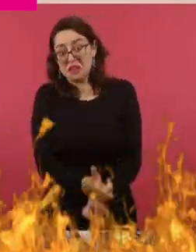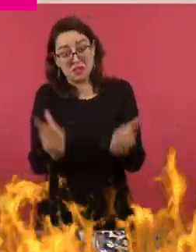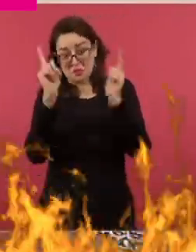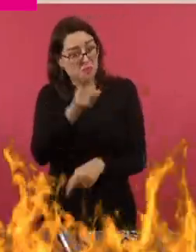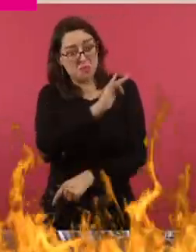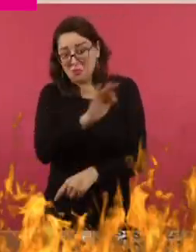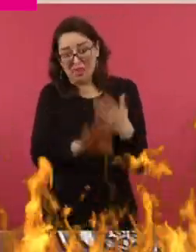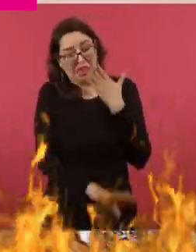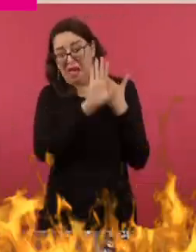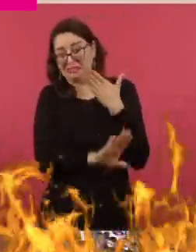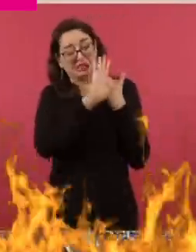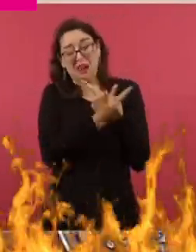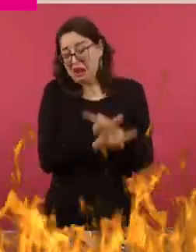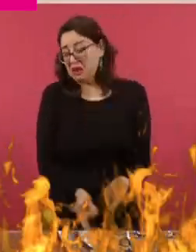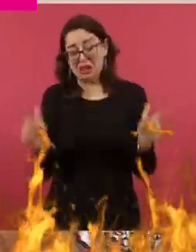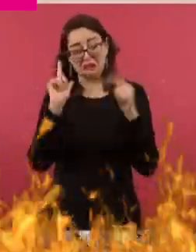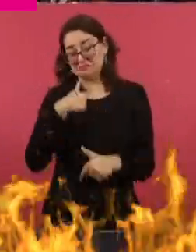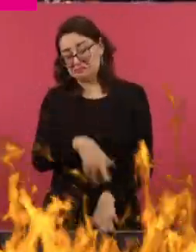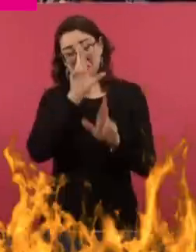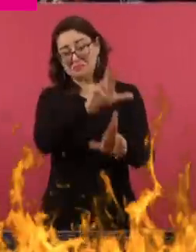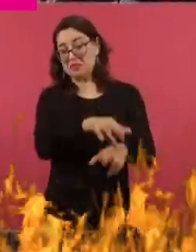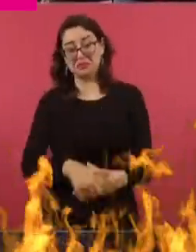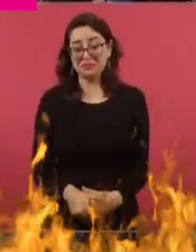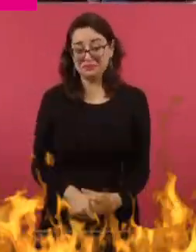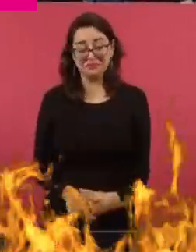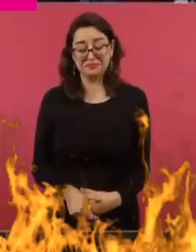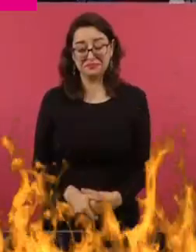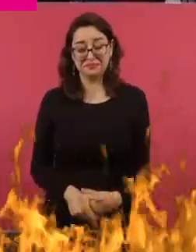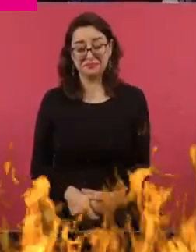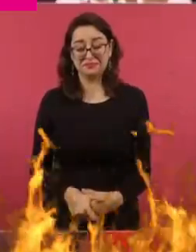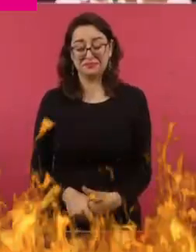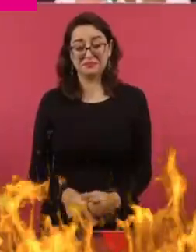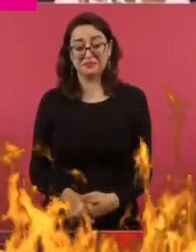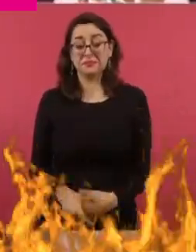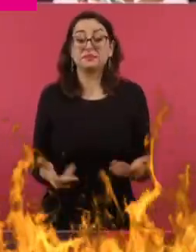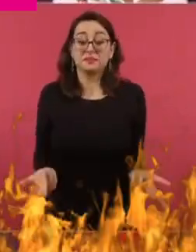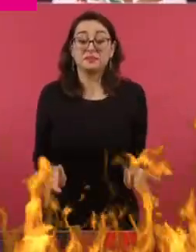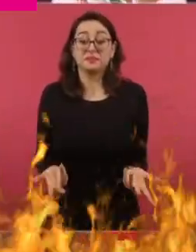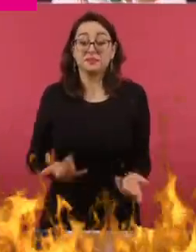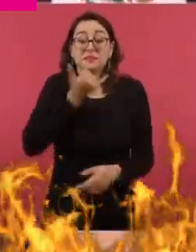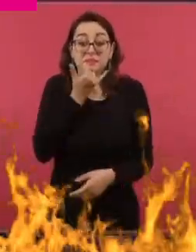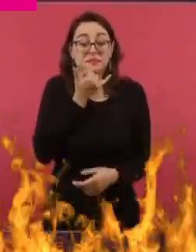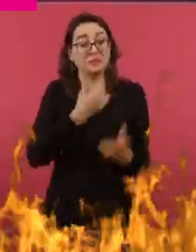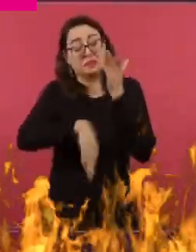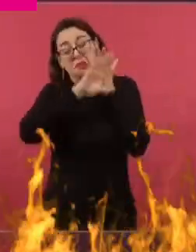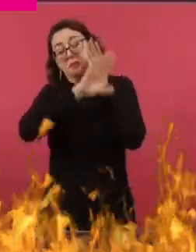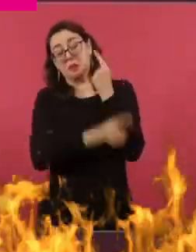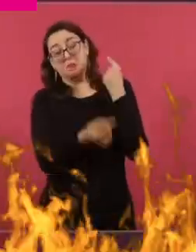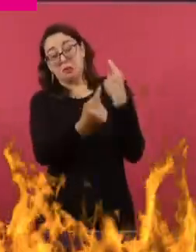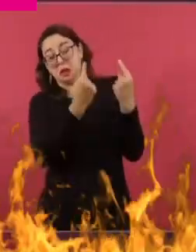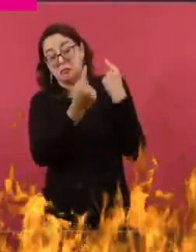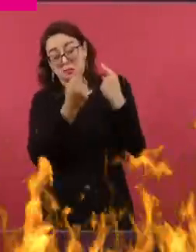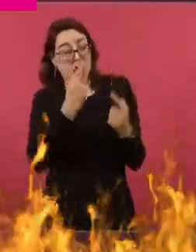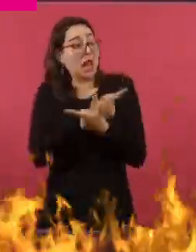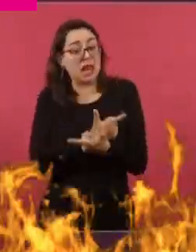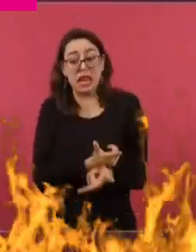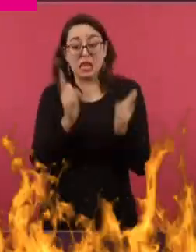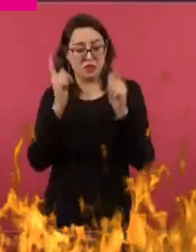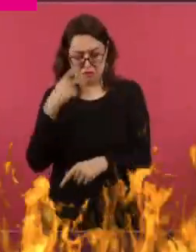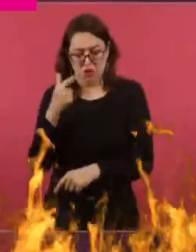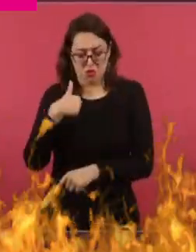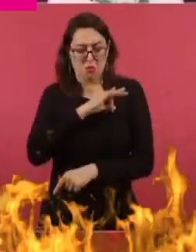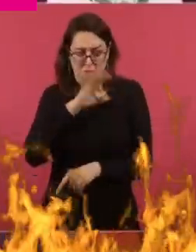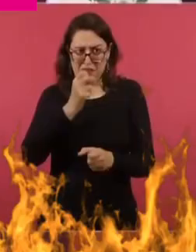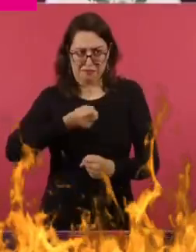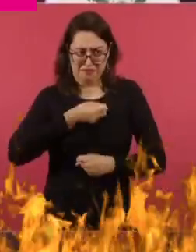tiene todo nuestro respeto. Le ofrecemos disculpas y tenemos que hablar de esto porque no es Andrés Manuel,